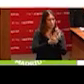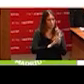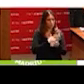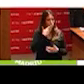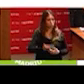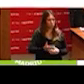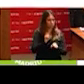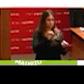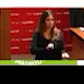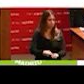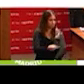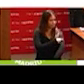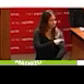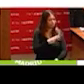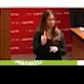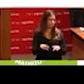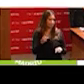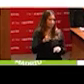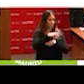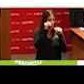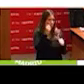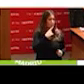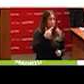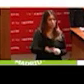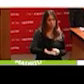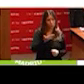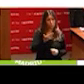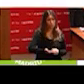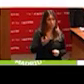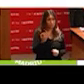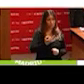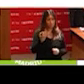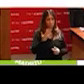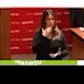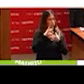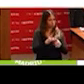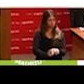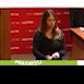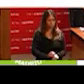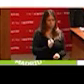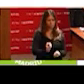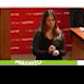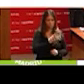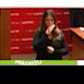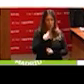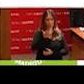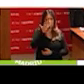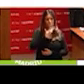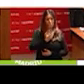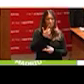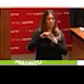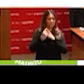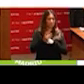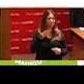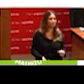de sobreprotección y demás pensamos que es algo muy importante a trabajar y por eso lo tenemos en cuenta como un factor de